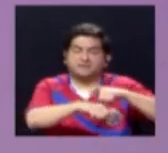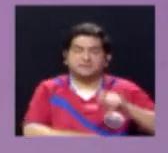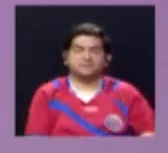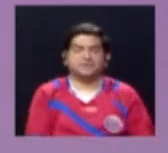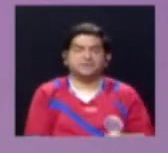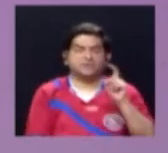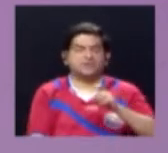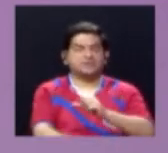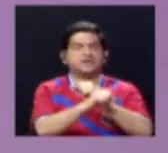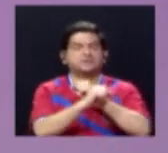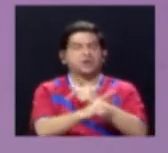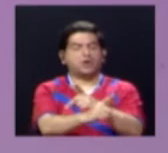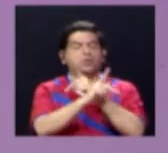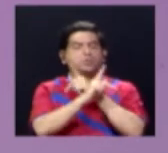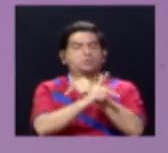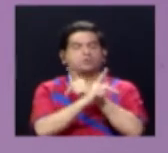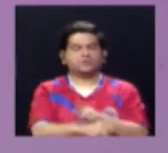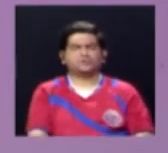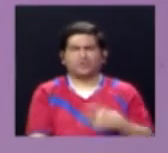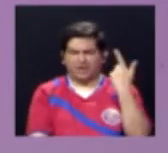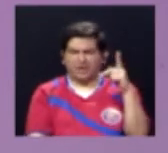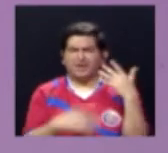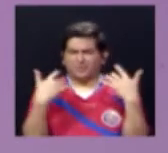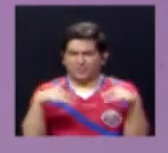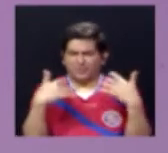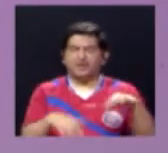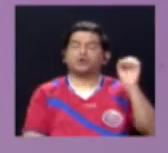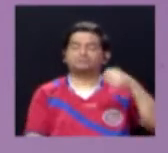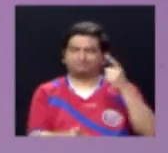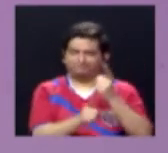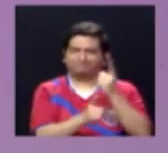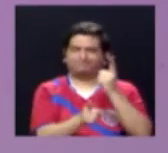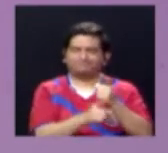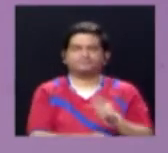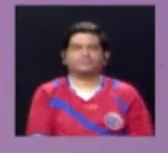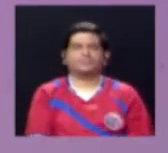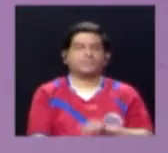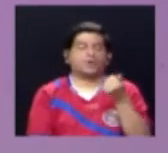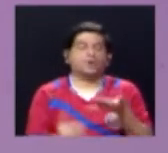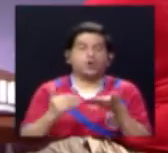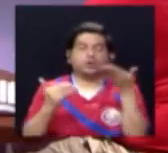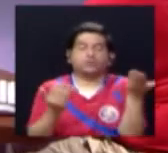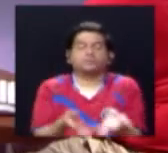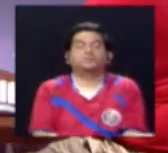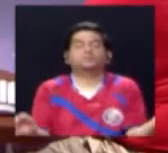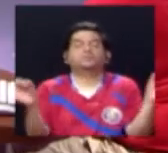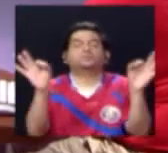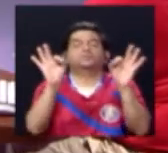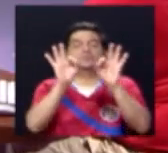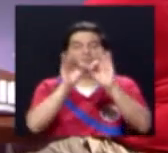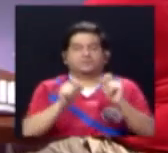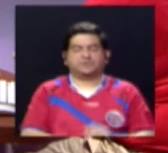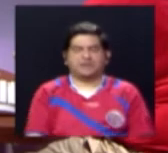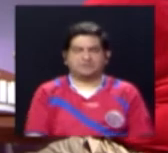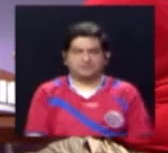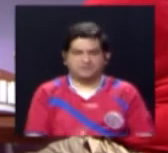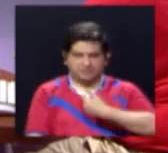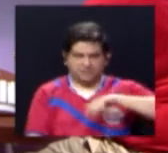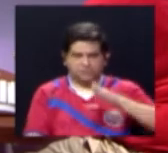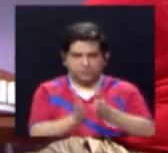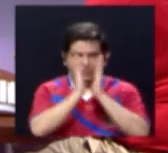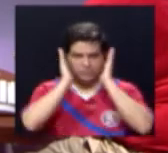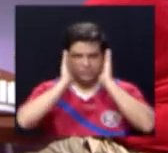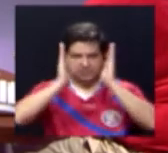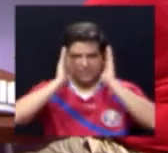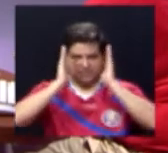seguridad y protección así es así es y otro elemento importantísimo que llamamos la atención